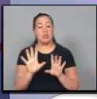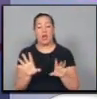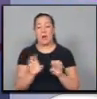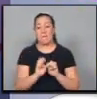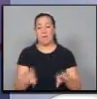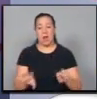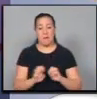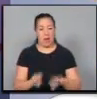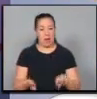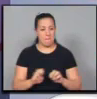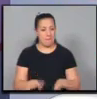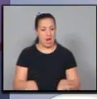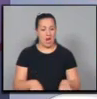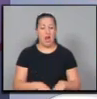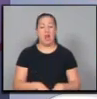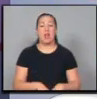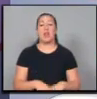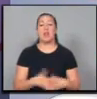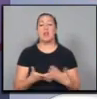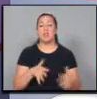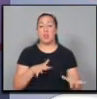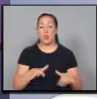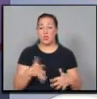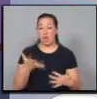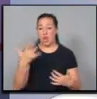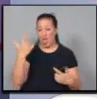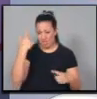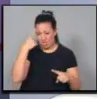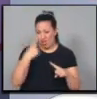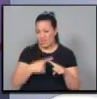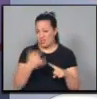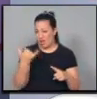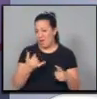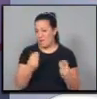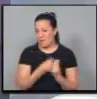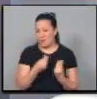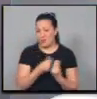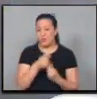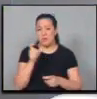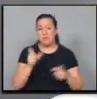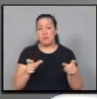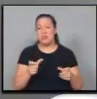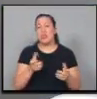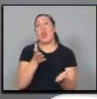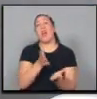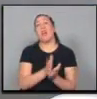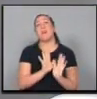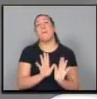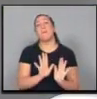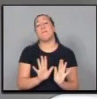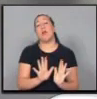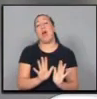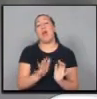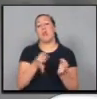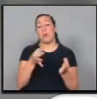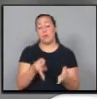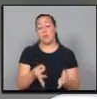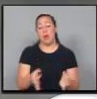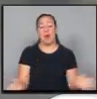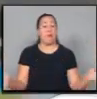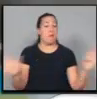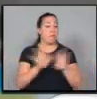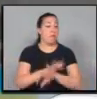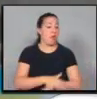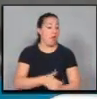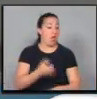por su vida en una situación tan dramática que tiene antecedentes, muchos casos de gente que está esperando el semáforo correctamente estacionada y de repente frente a